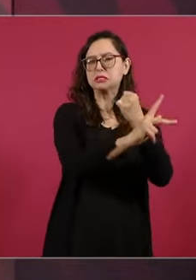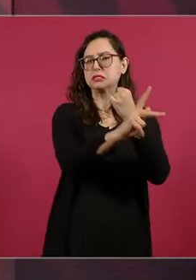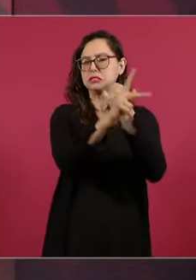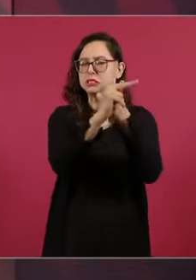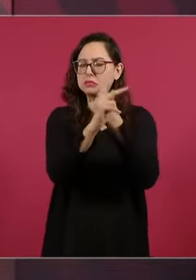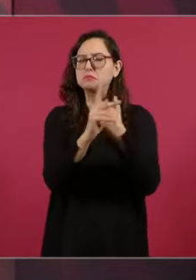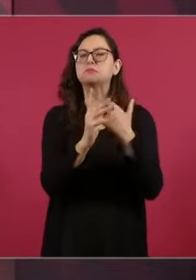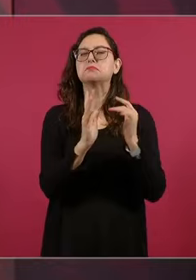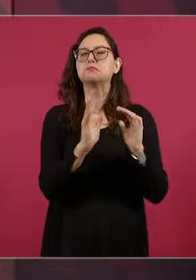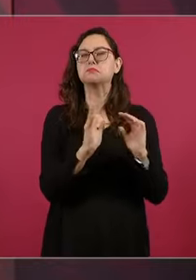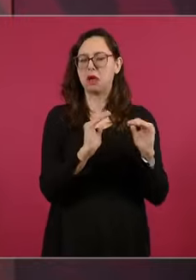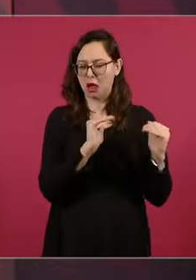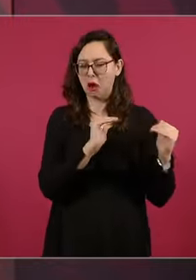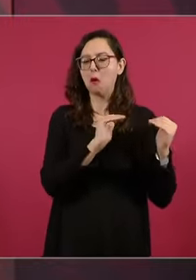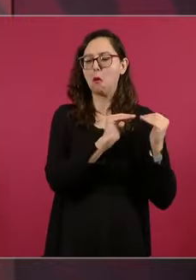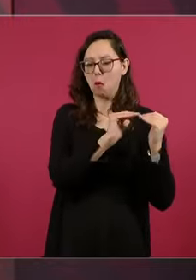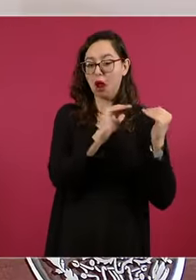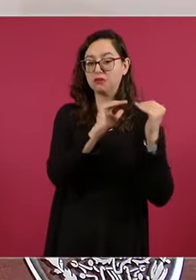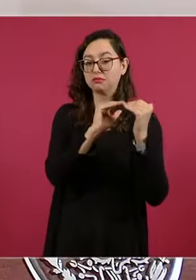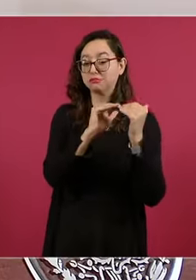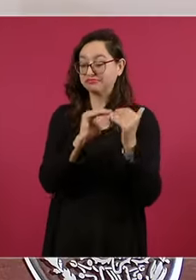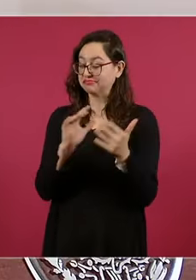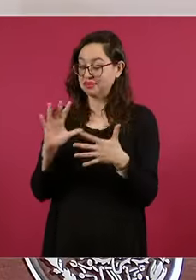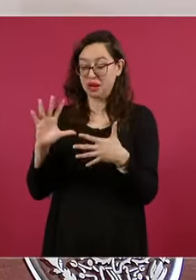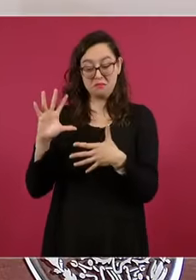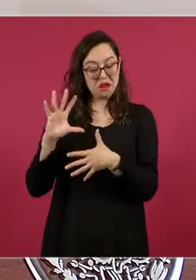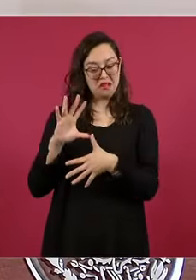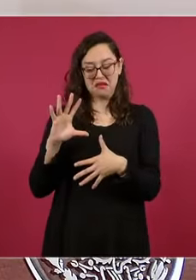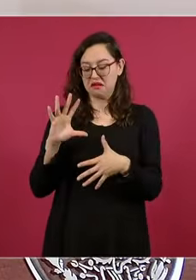muy poquitas, en América no.